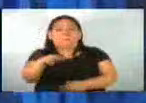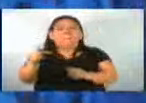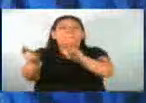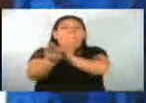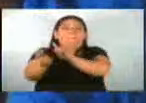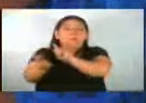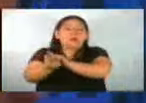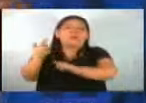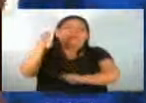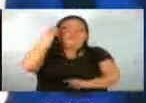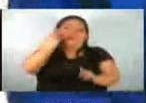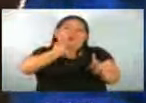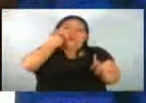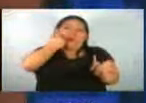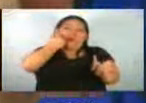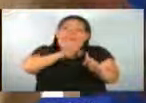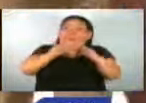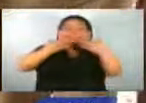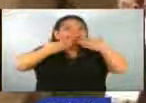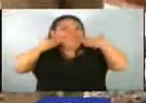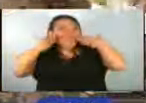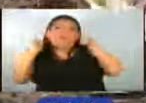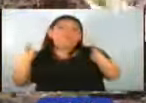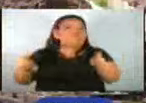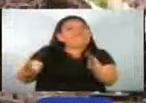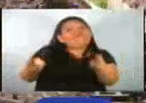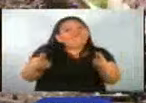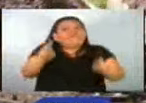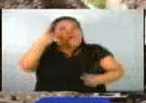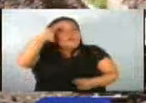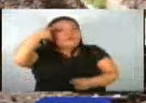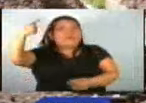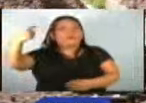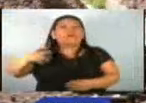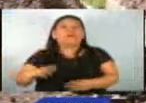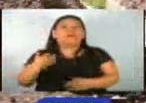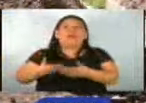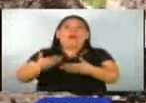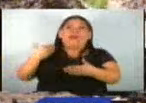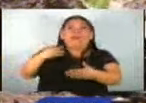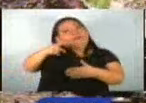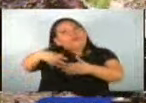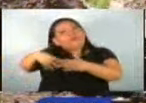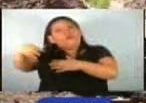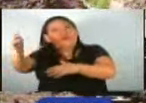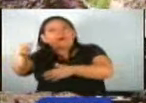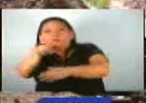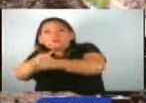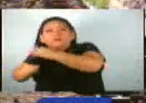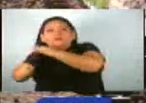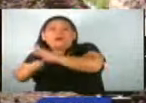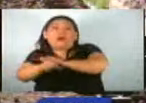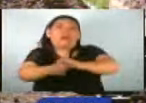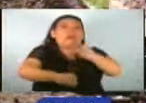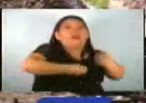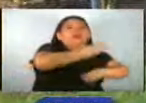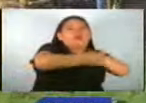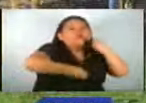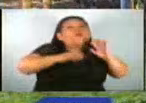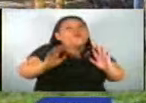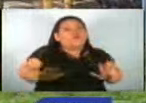joven, quien se caracterizaba por ser alegre, dinámico y soñador. Pues antes de partir a Estados Unidos, les comentó el anhelo